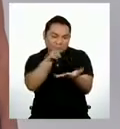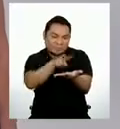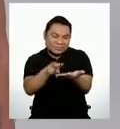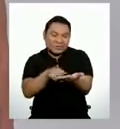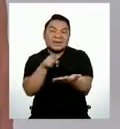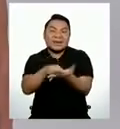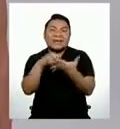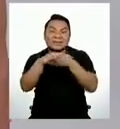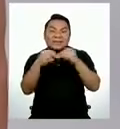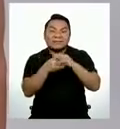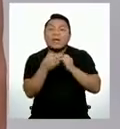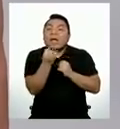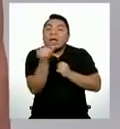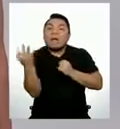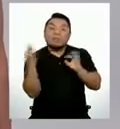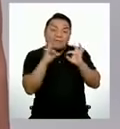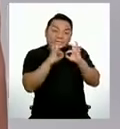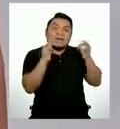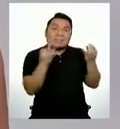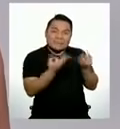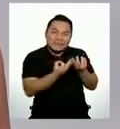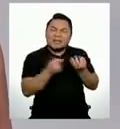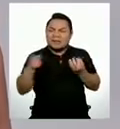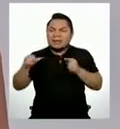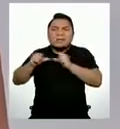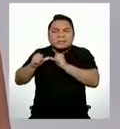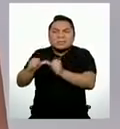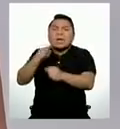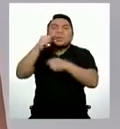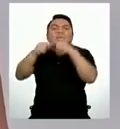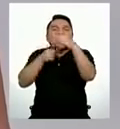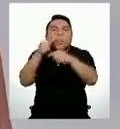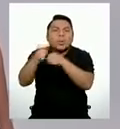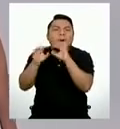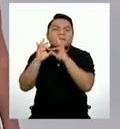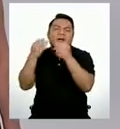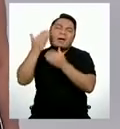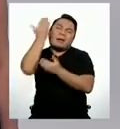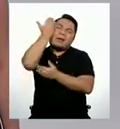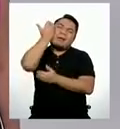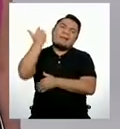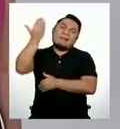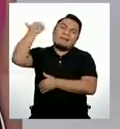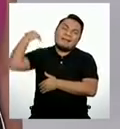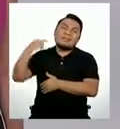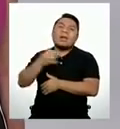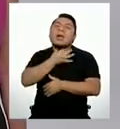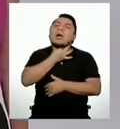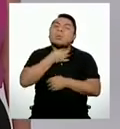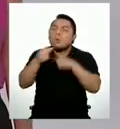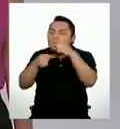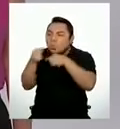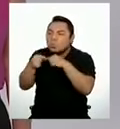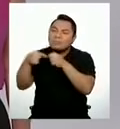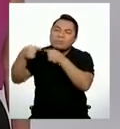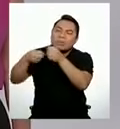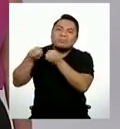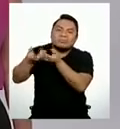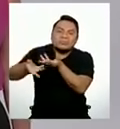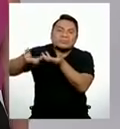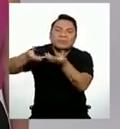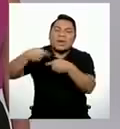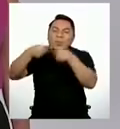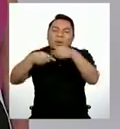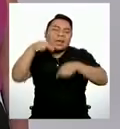Pero en algunas familias y comunidades se siguen contando historias muy antiguas y seguro que las seguiremos contando a